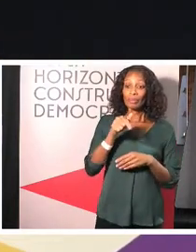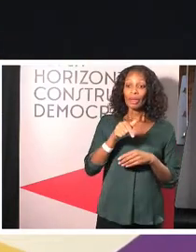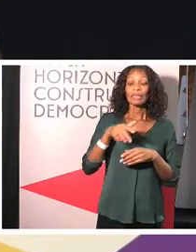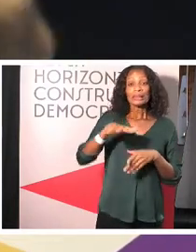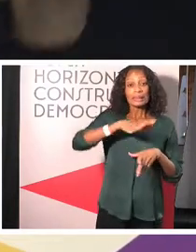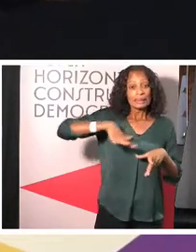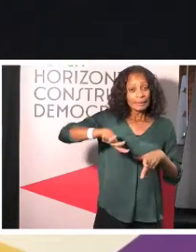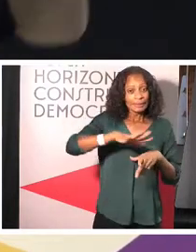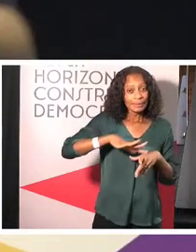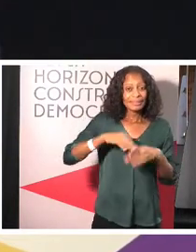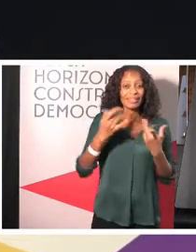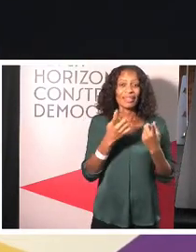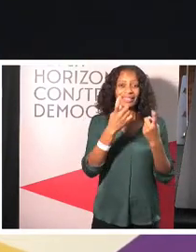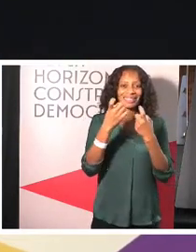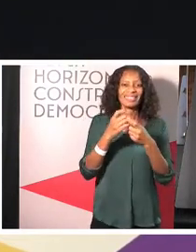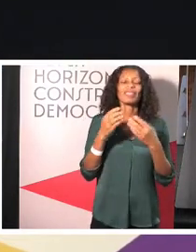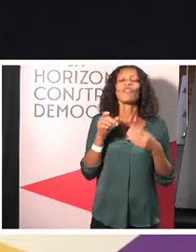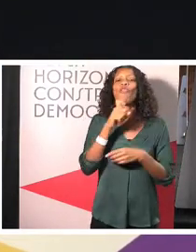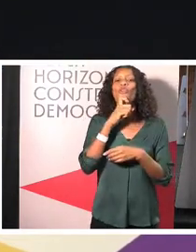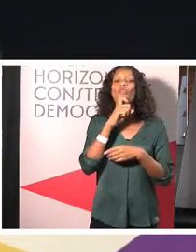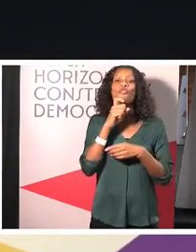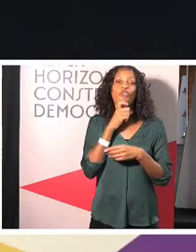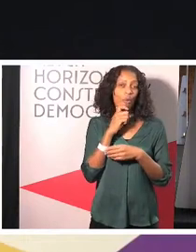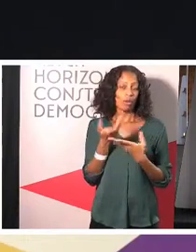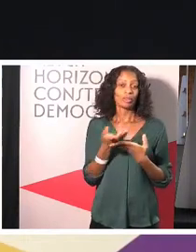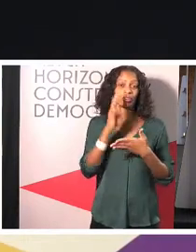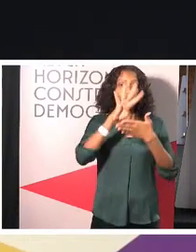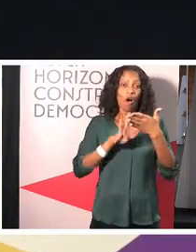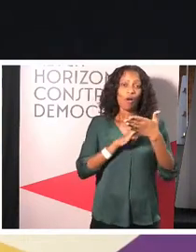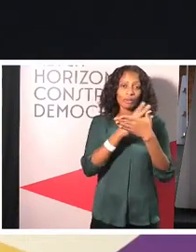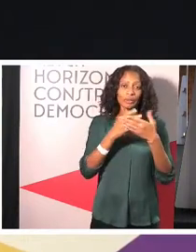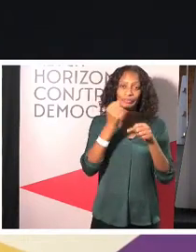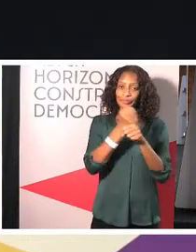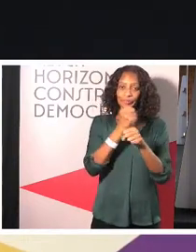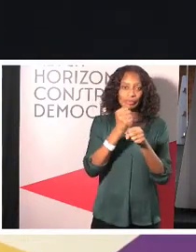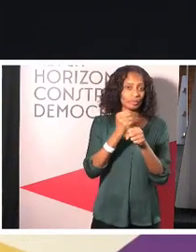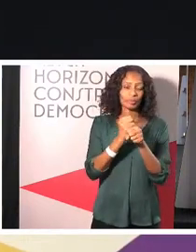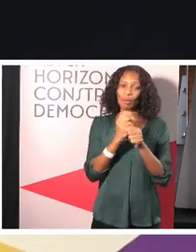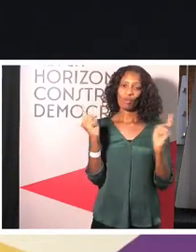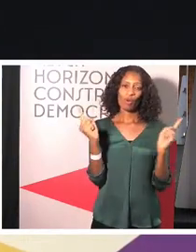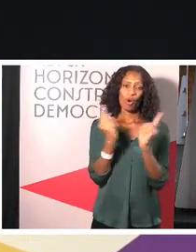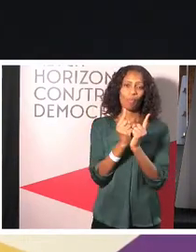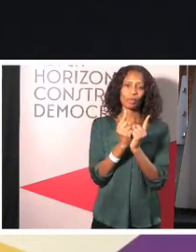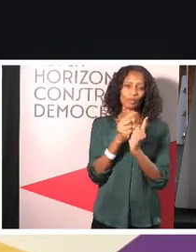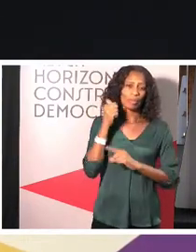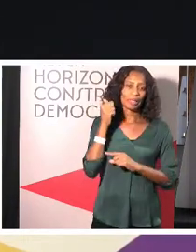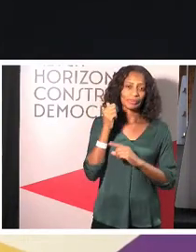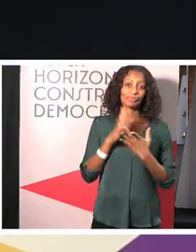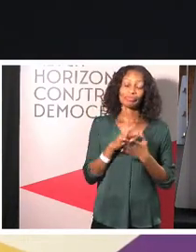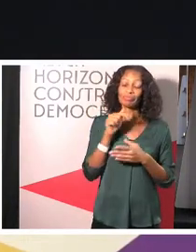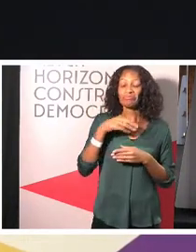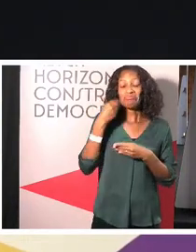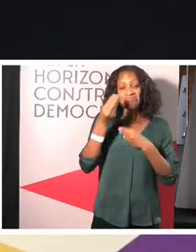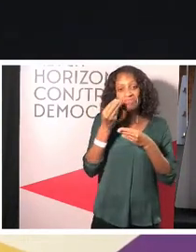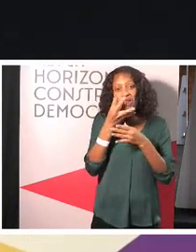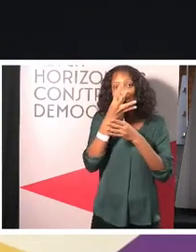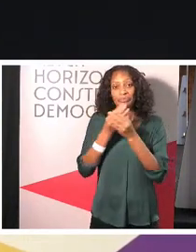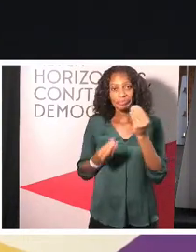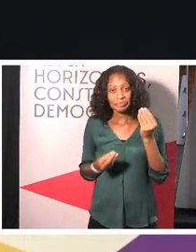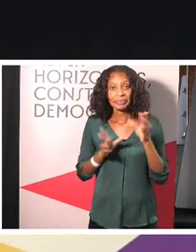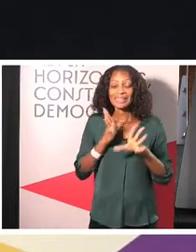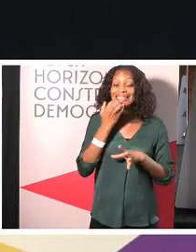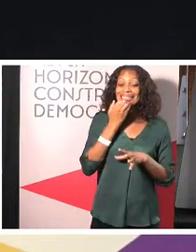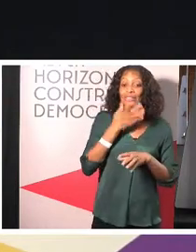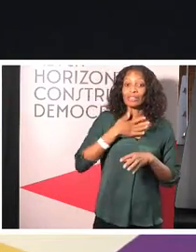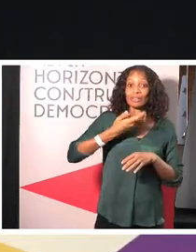de la necesidad es reducir la jornada de trabajo. Yo creo que ese marco es erróneo, y yo creo que hasta que no seamos capaces de